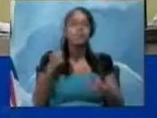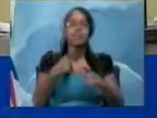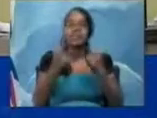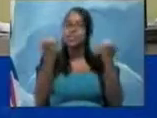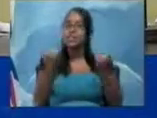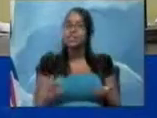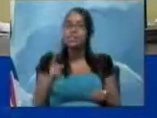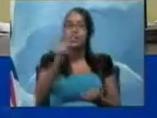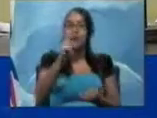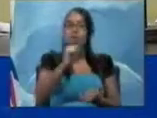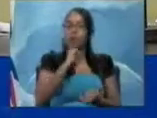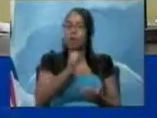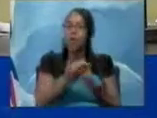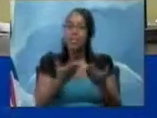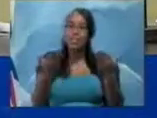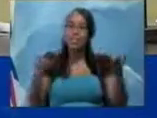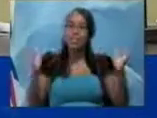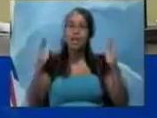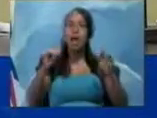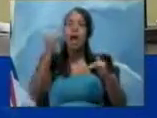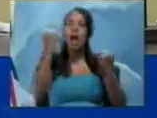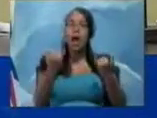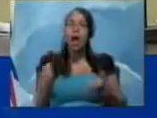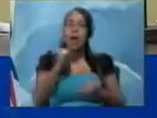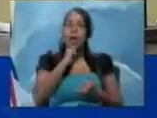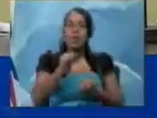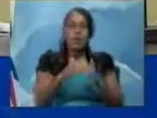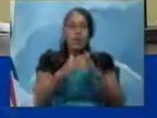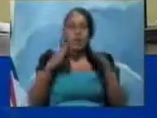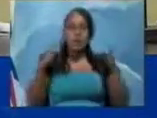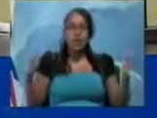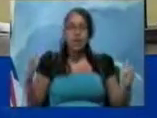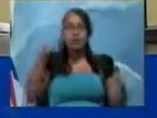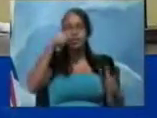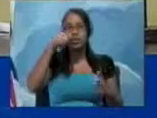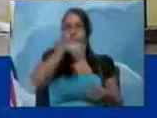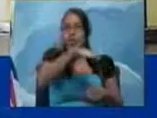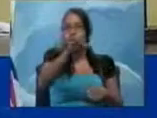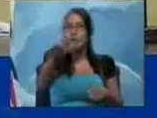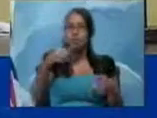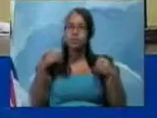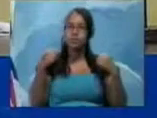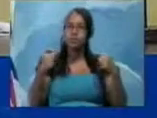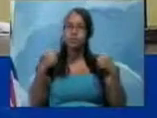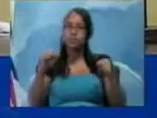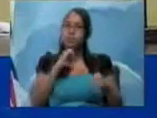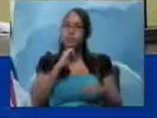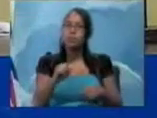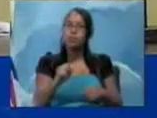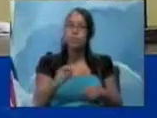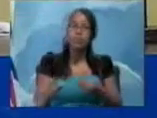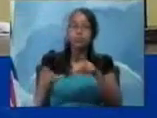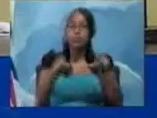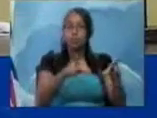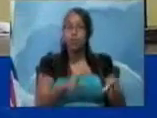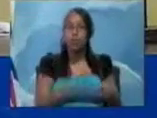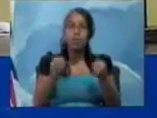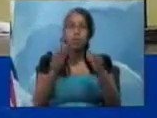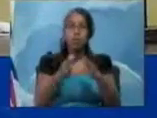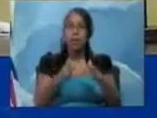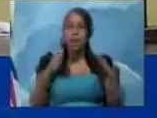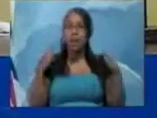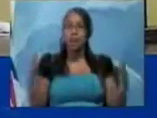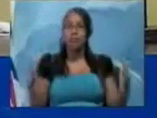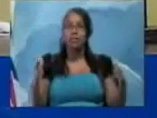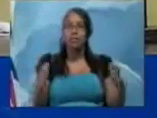no es aldea de Belén ahora es una gran ciudad prácticamente es un barrio de Jerusalén no